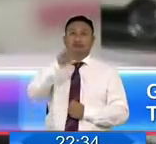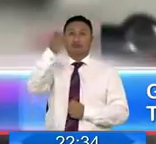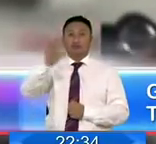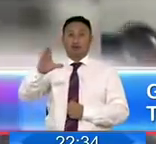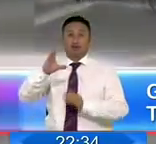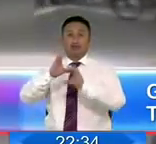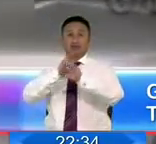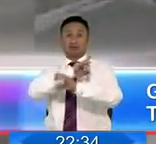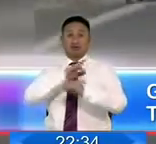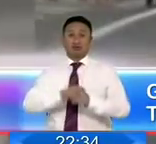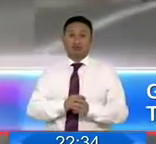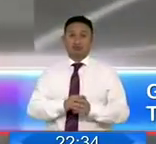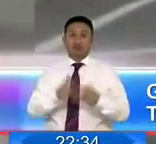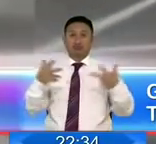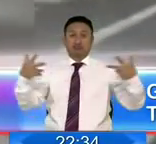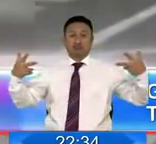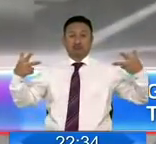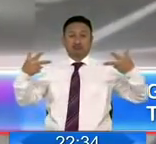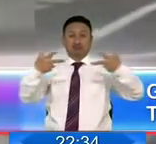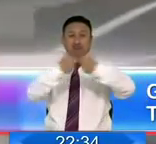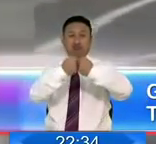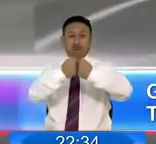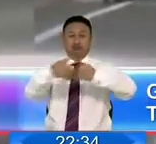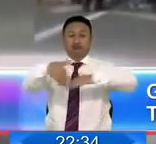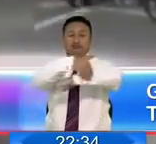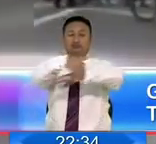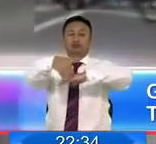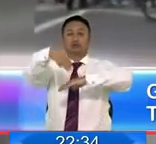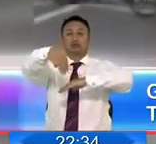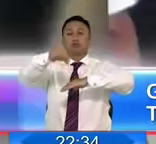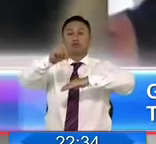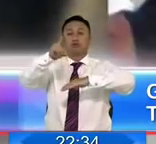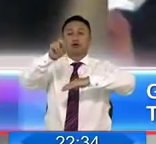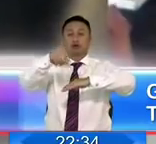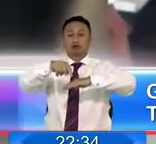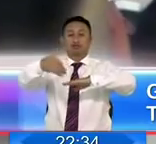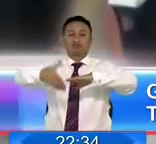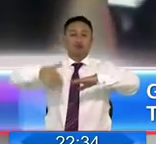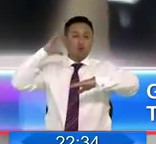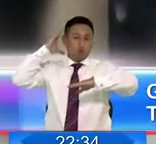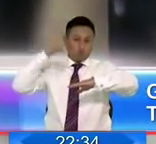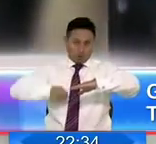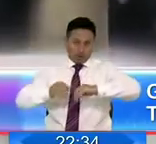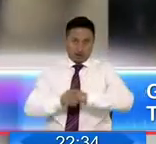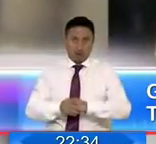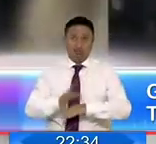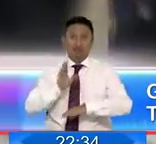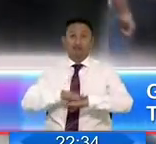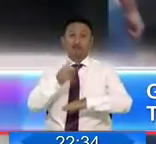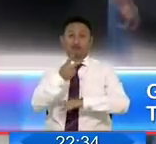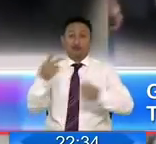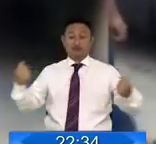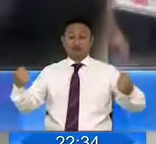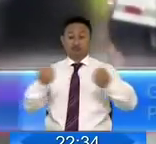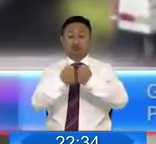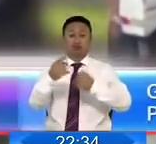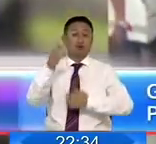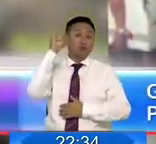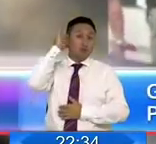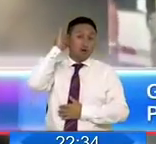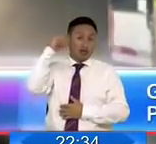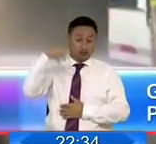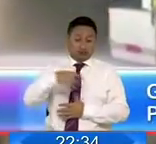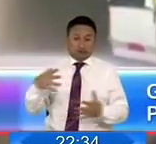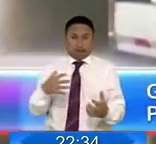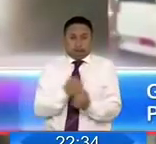tanquero, colisionaron en las calles García Moreno y Cuenca. Producto del estrellamiento, la dama quedó atrapada al interior